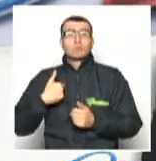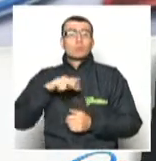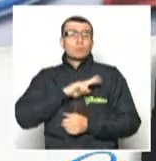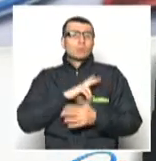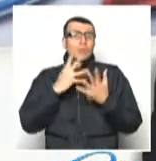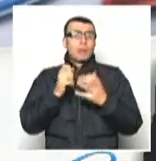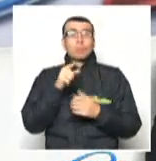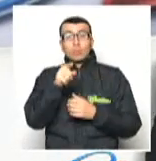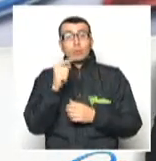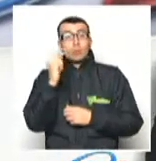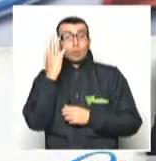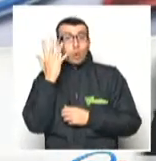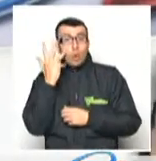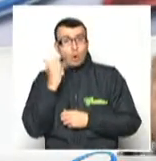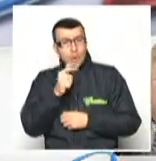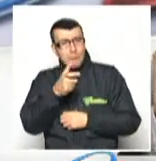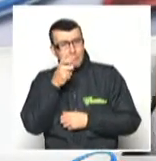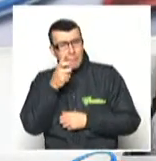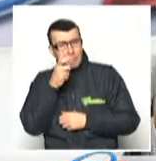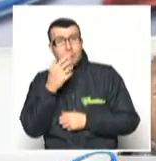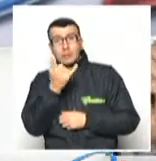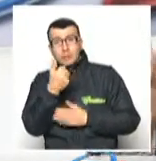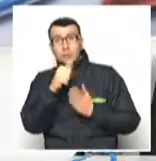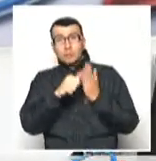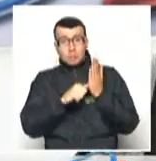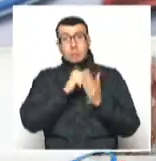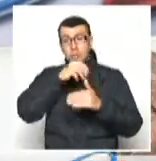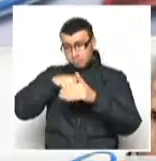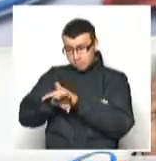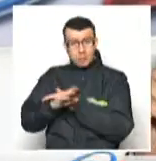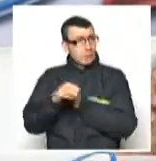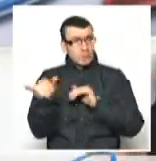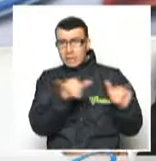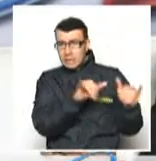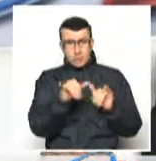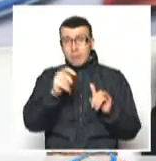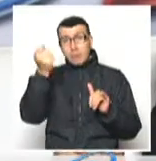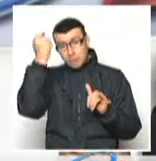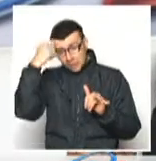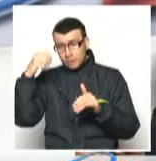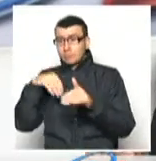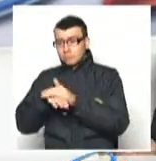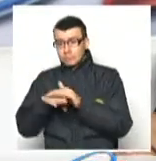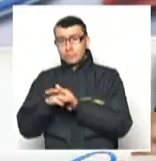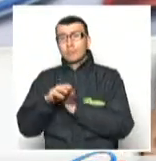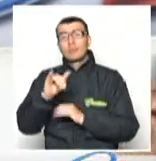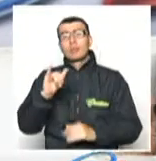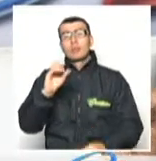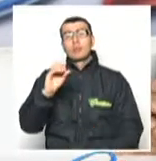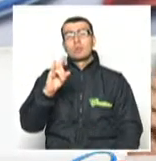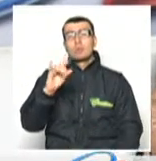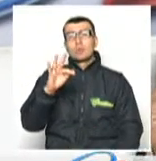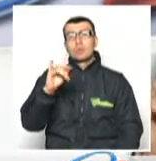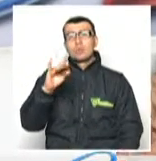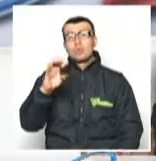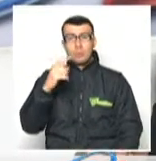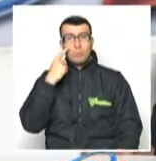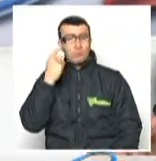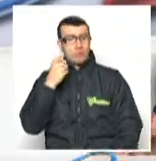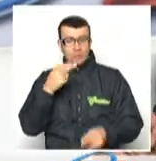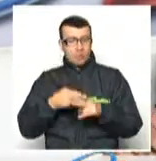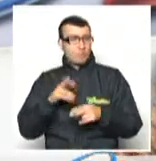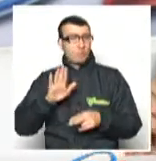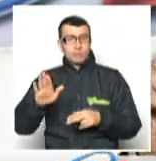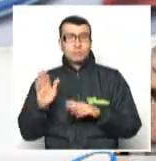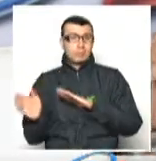más pendientes a estos programas que también están grabados en YouTube, buscando a Jorge Enrique Rojas Quiseno. En Facebook ustedes buscan